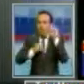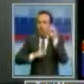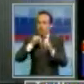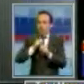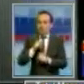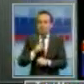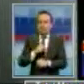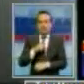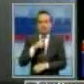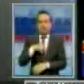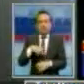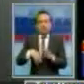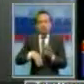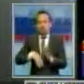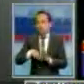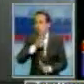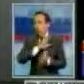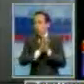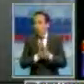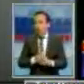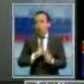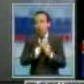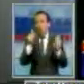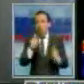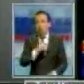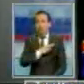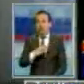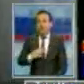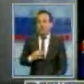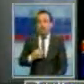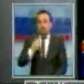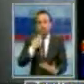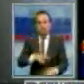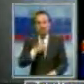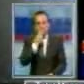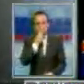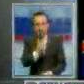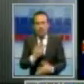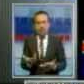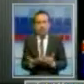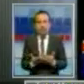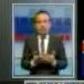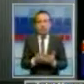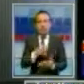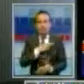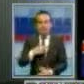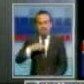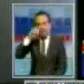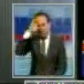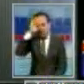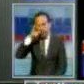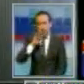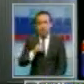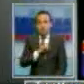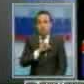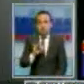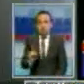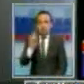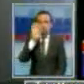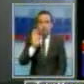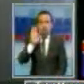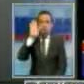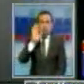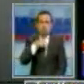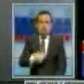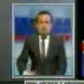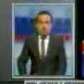casi todo ministerio, no me acuerdo, dice, no, este ministerio no pasa nada. Bueno, ya hemos visto que uno desde el Ministerio de Minería va a ser candidato presidencial, así que todos los